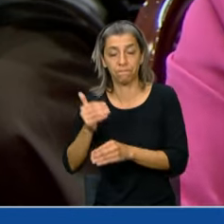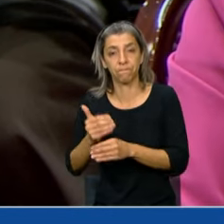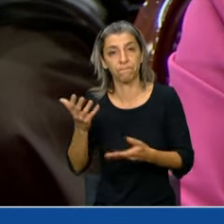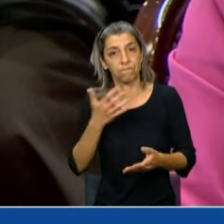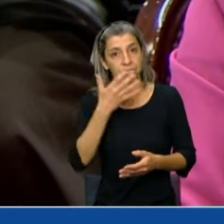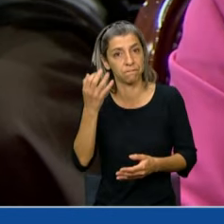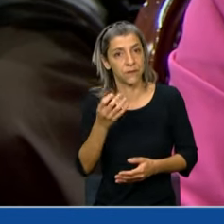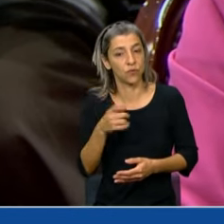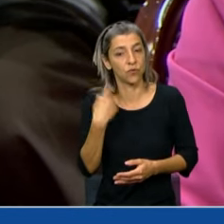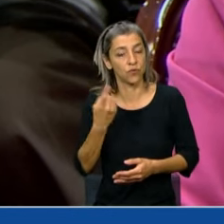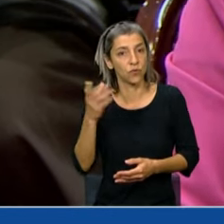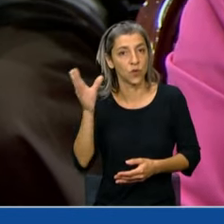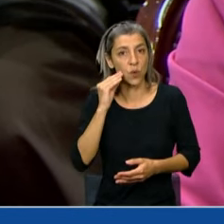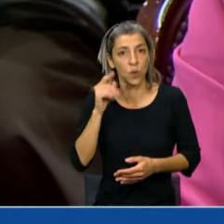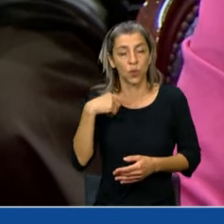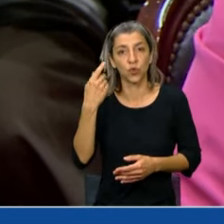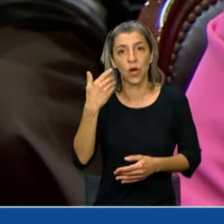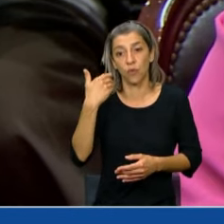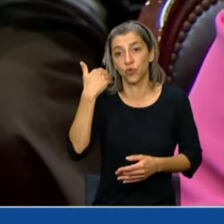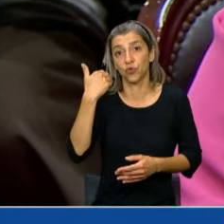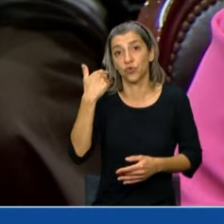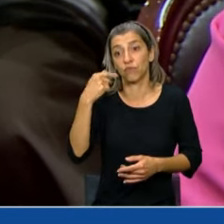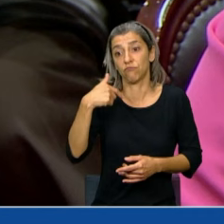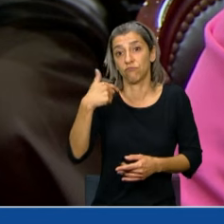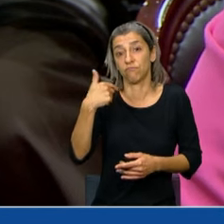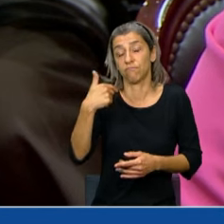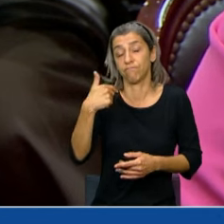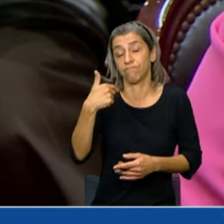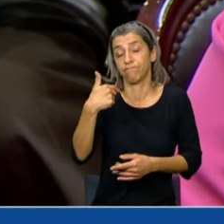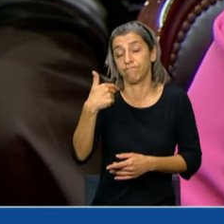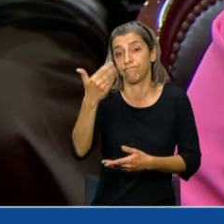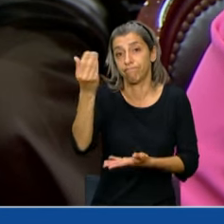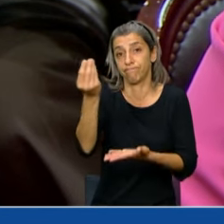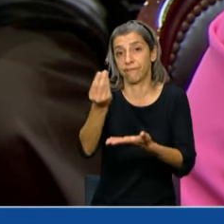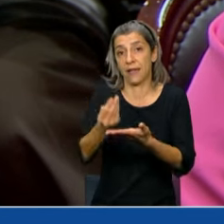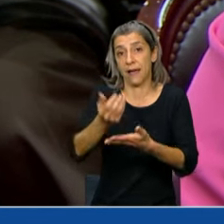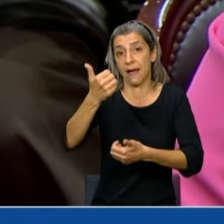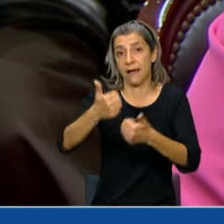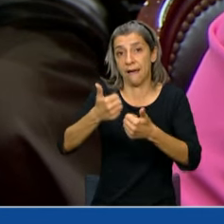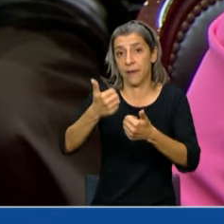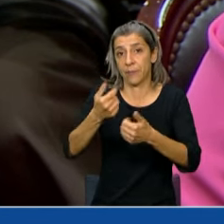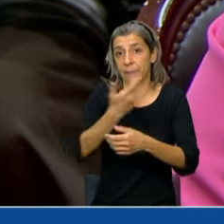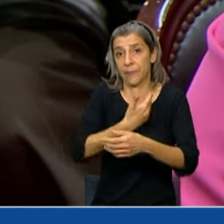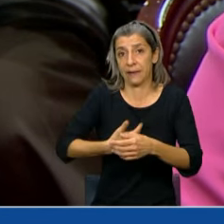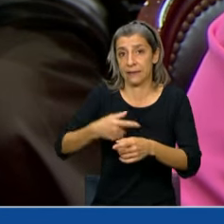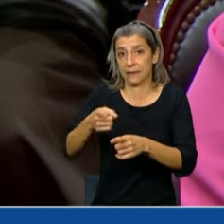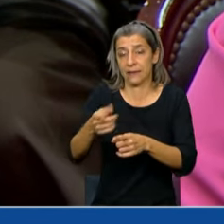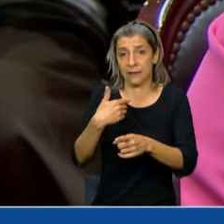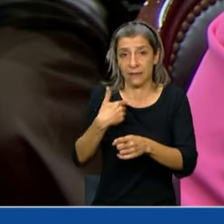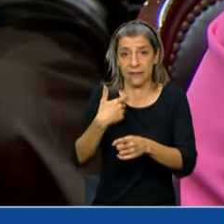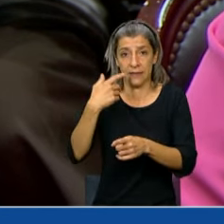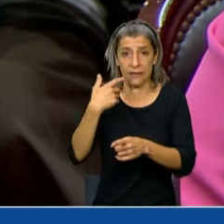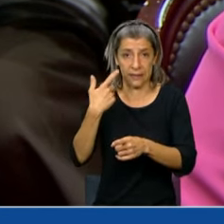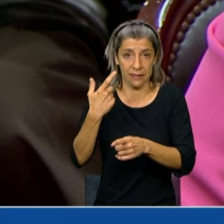escuchamos a la candidata presidenta de Juntos por el cambio hablar de pymes hablar de